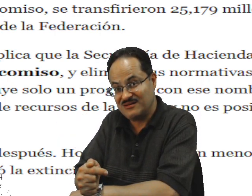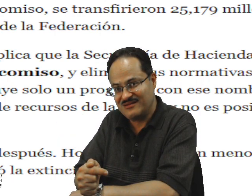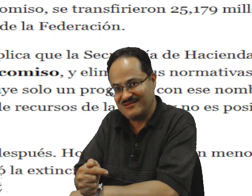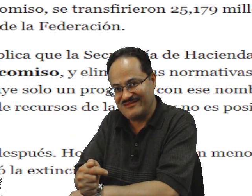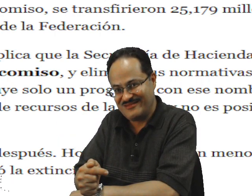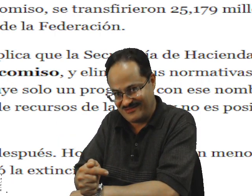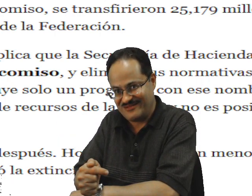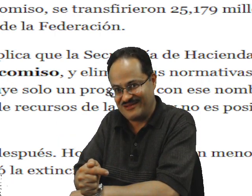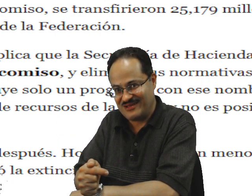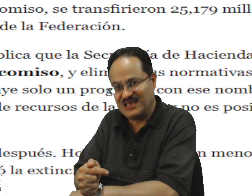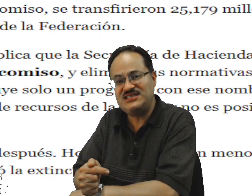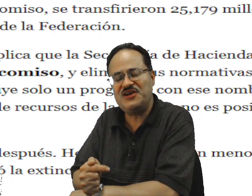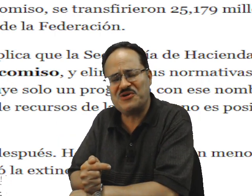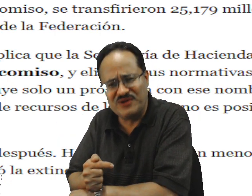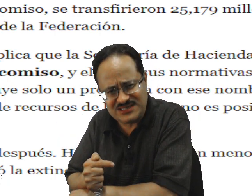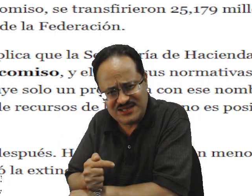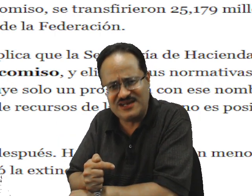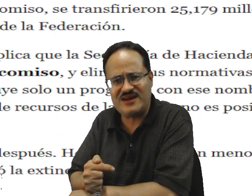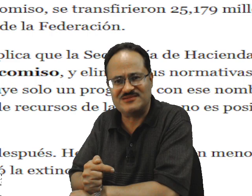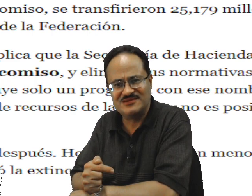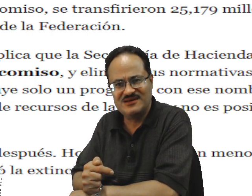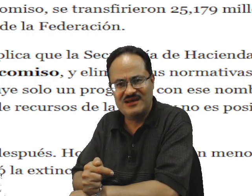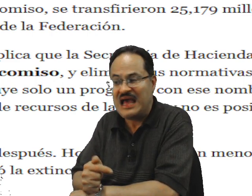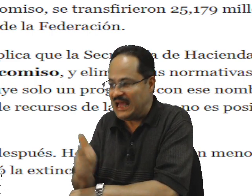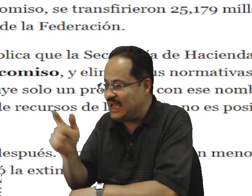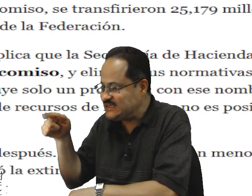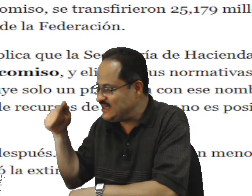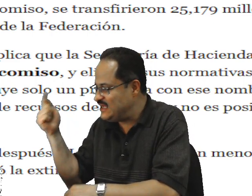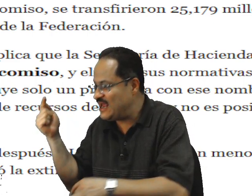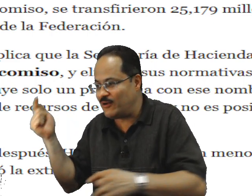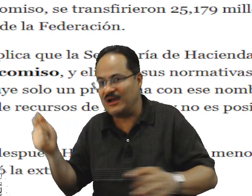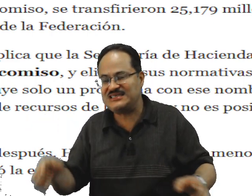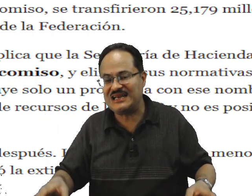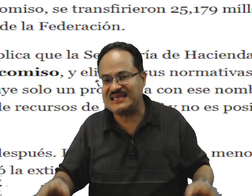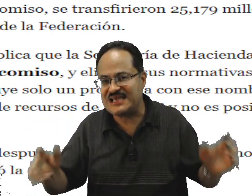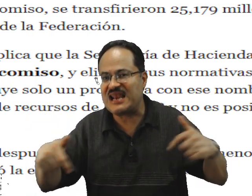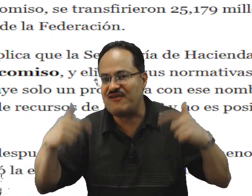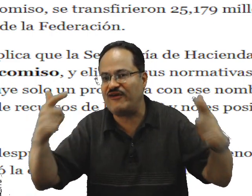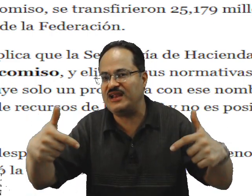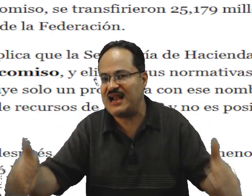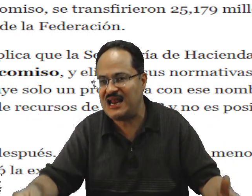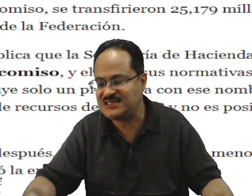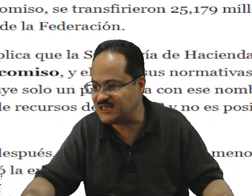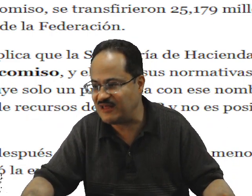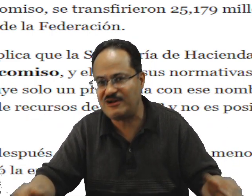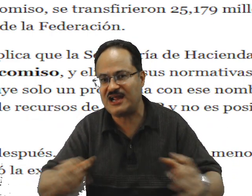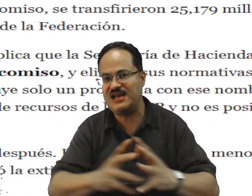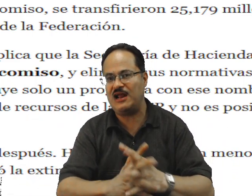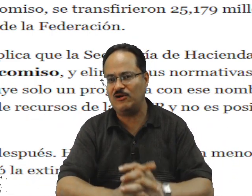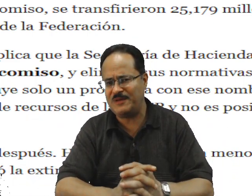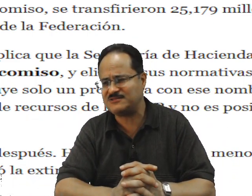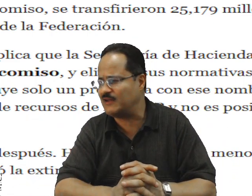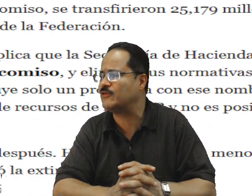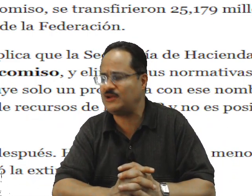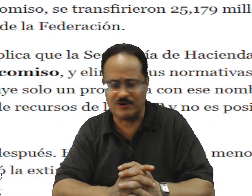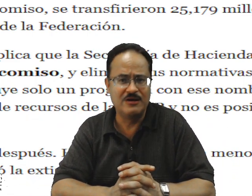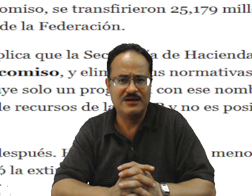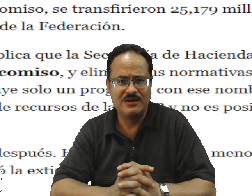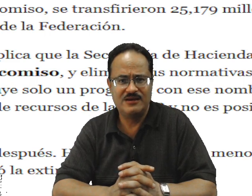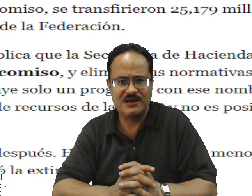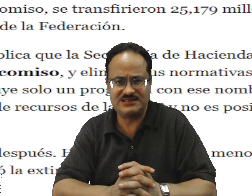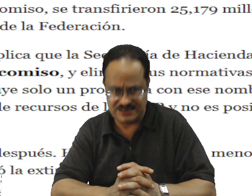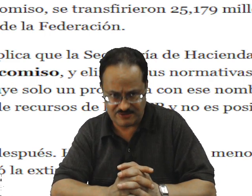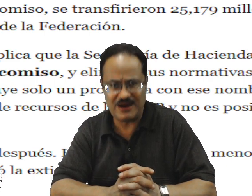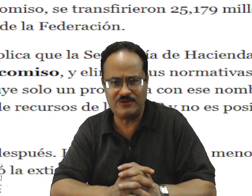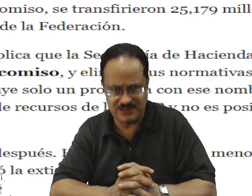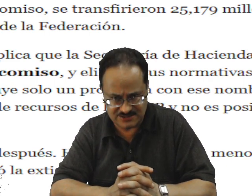25000 qué hicieron con ese dinero ese dinero es al que se referirá la senadora Kenia López cuando dijo